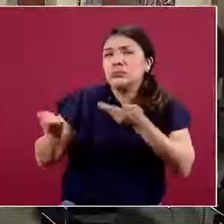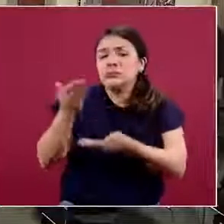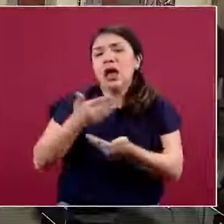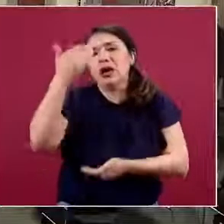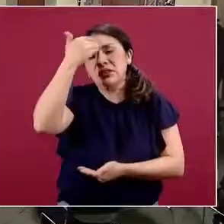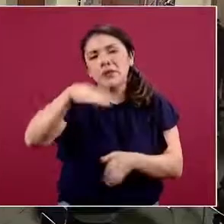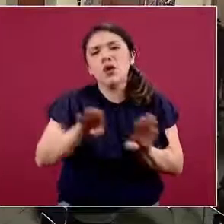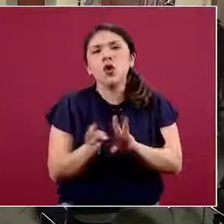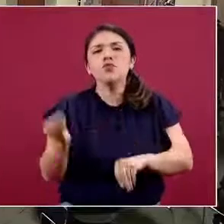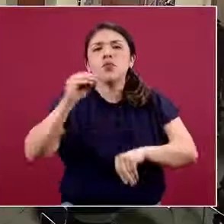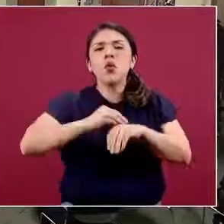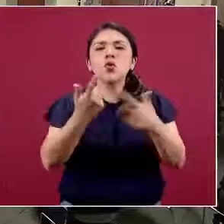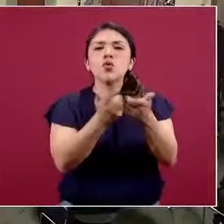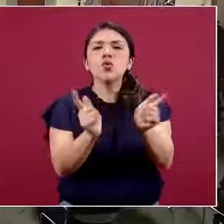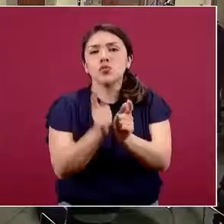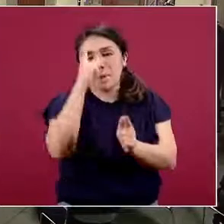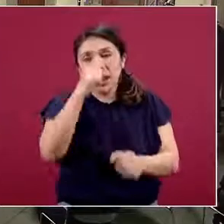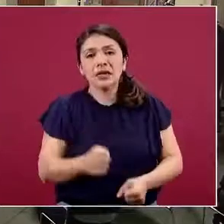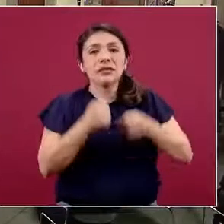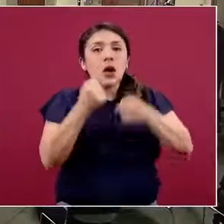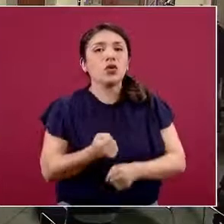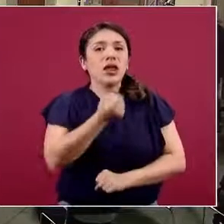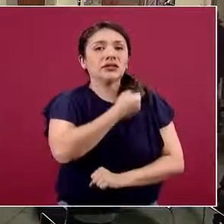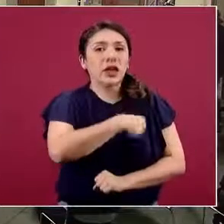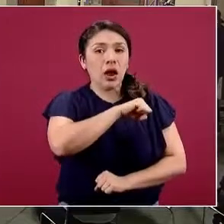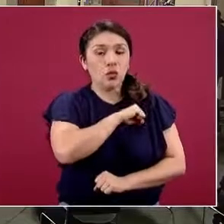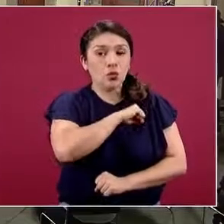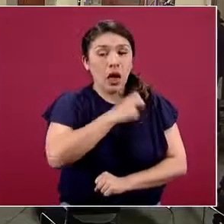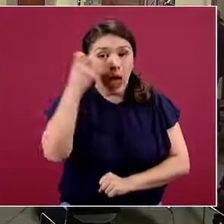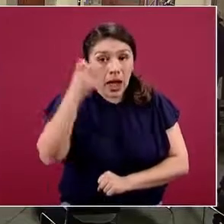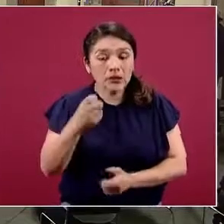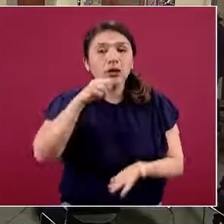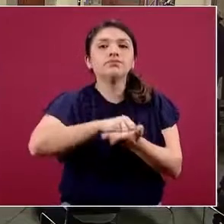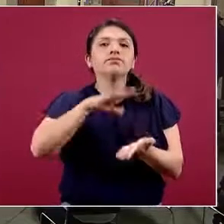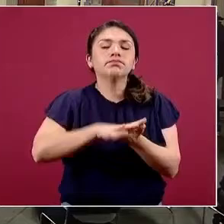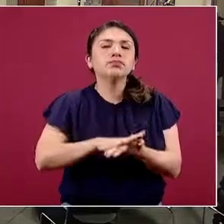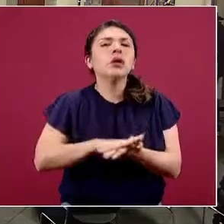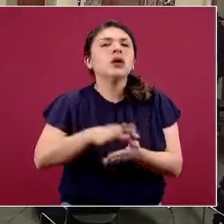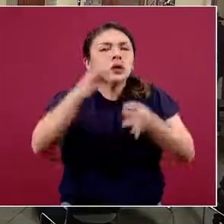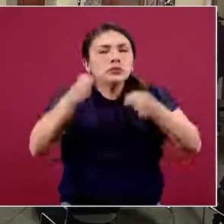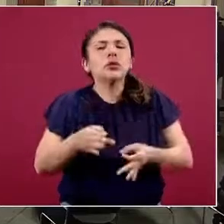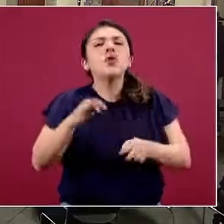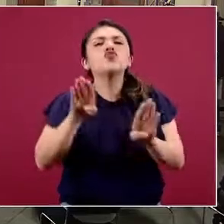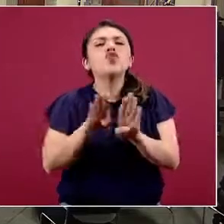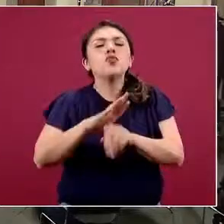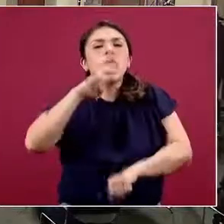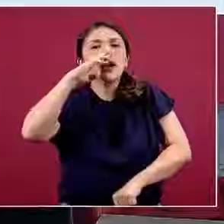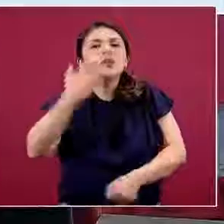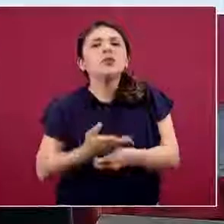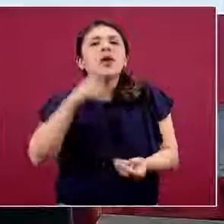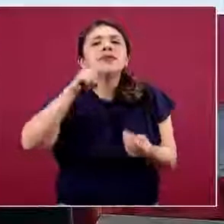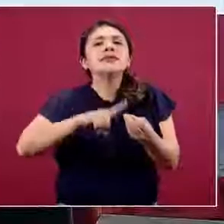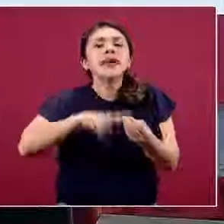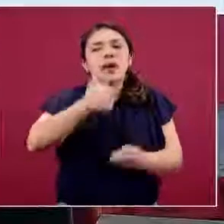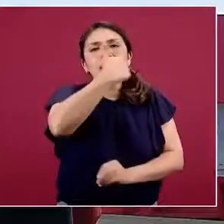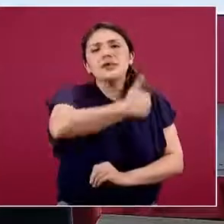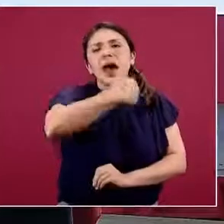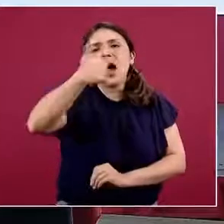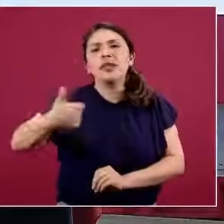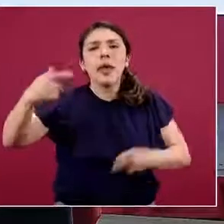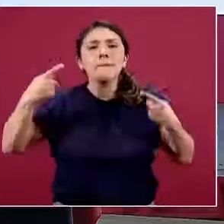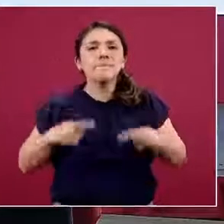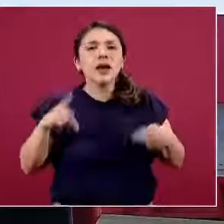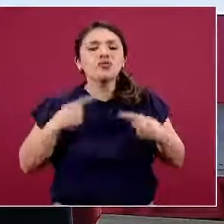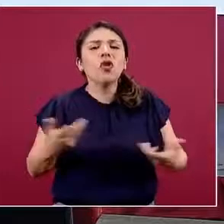los comités para la seguridad en salud, en donde se establecen puntualmente las responsabilidades de cada actor,